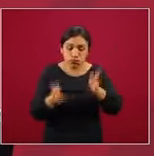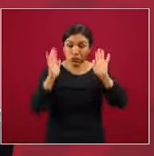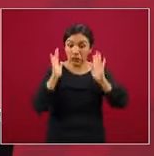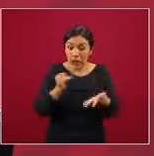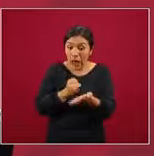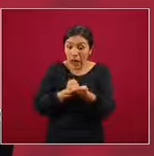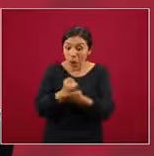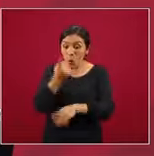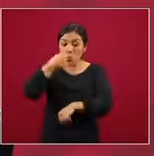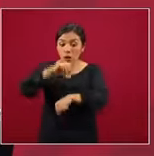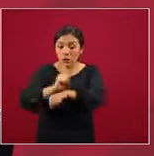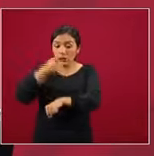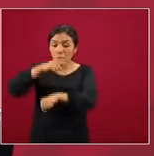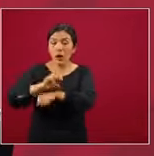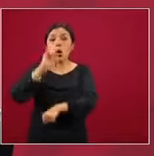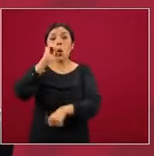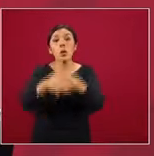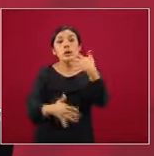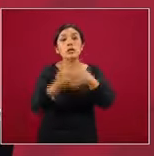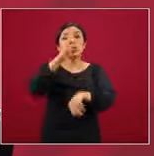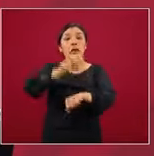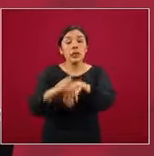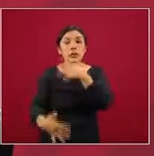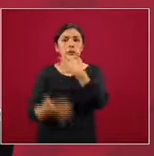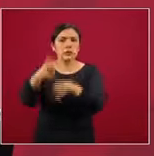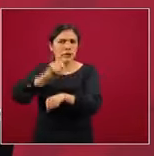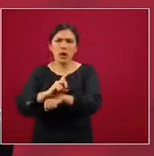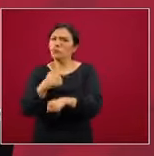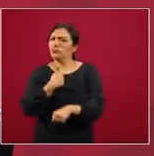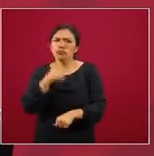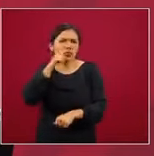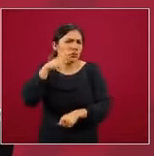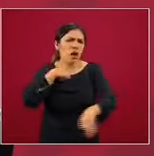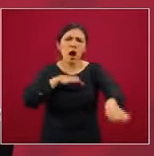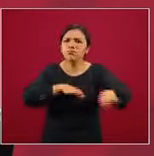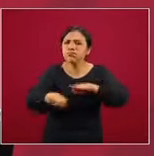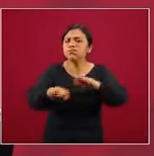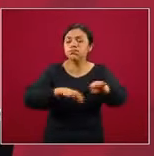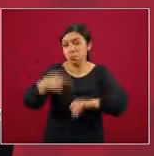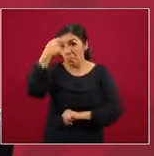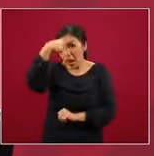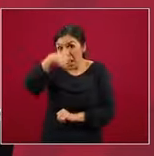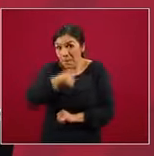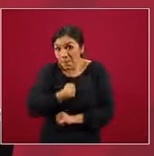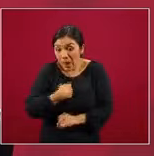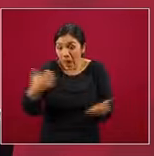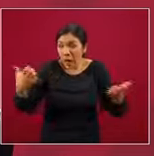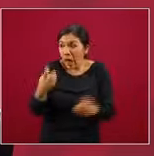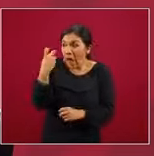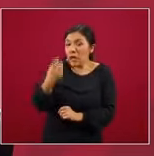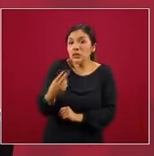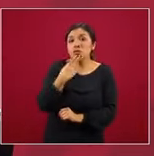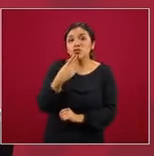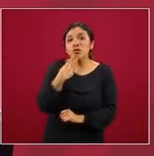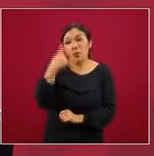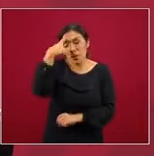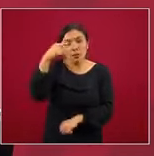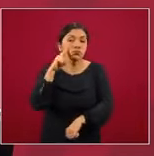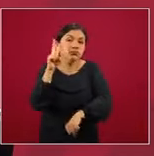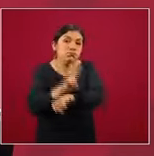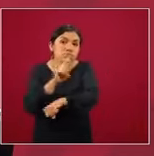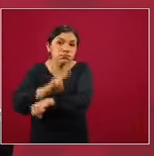o quincenalmente, como lo acabo de comentar, nosotros lo producimos todas las semanas, porque es para nosotros mismos un instrumento de